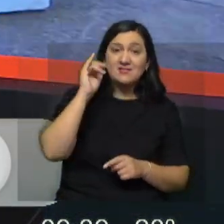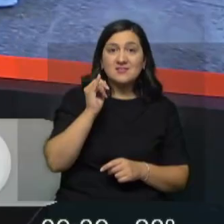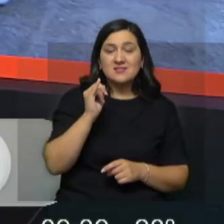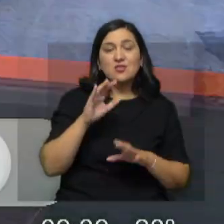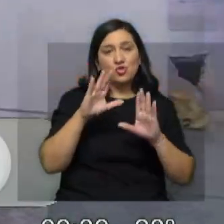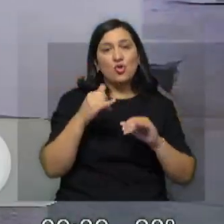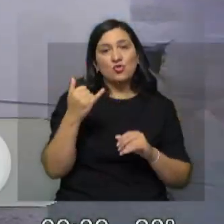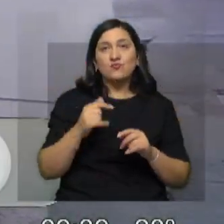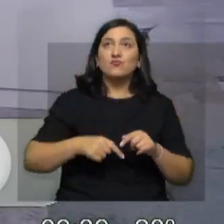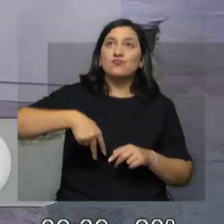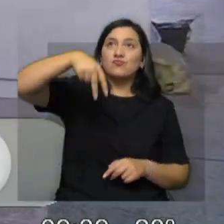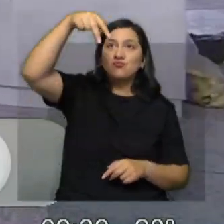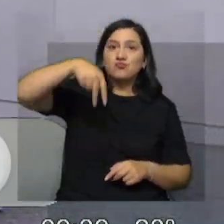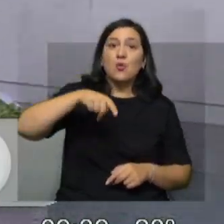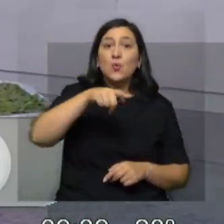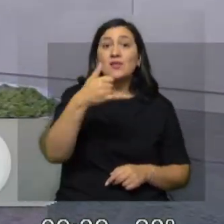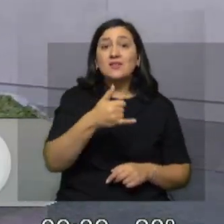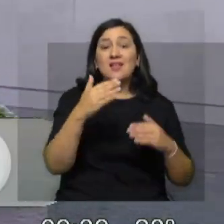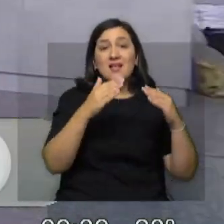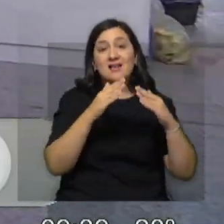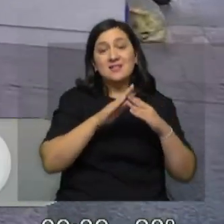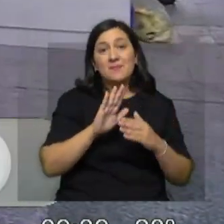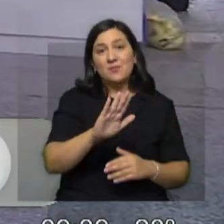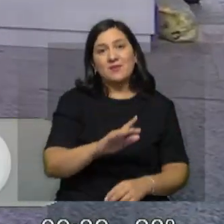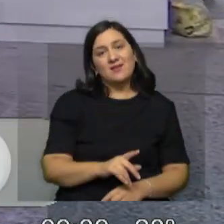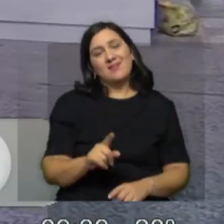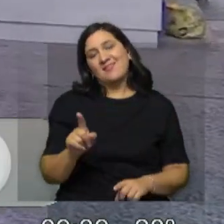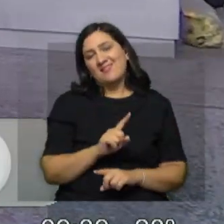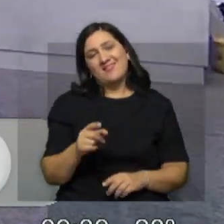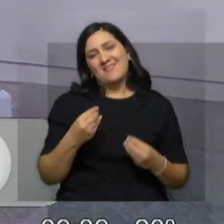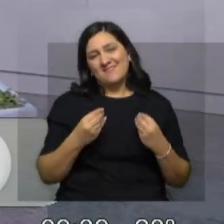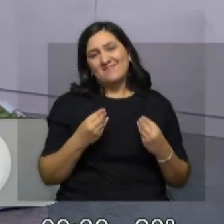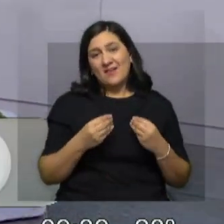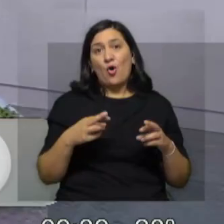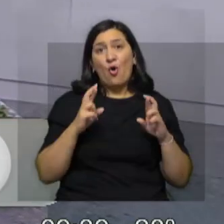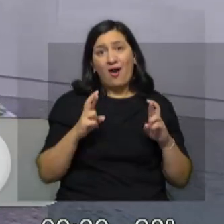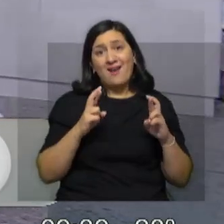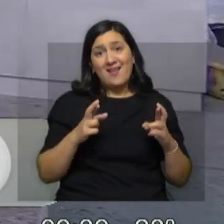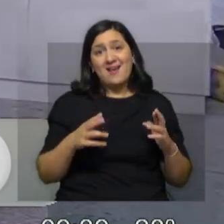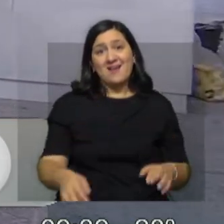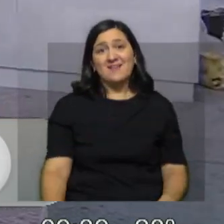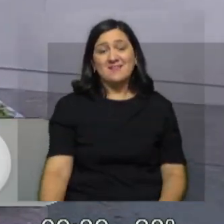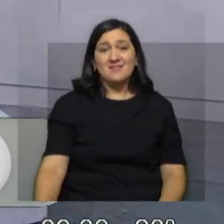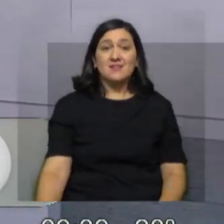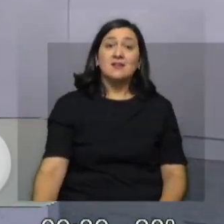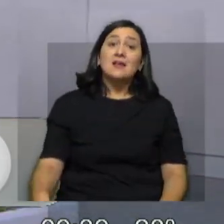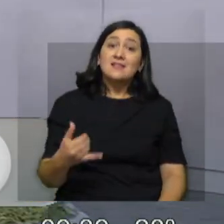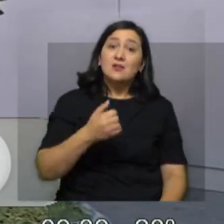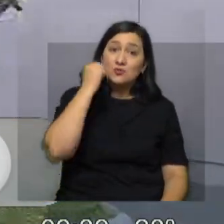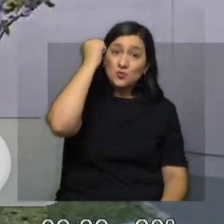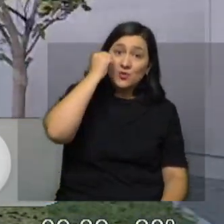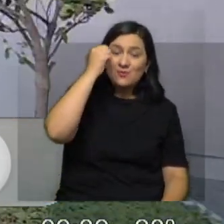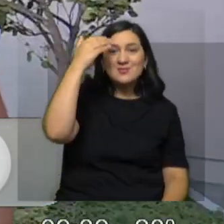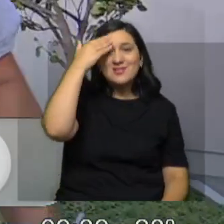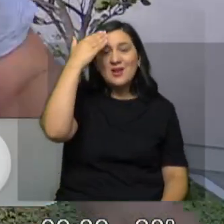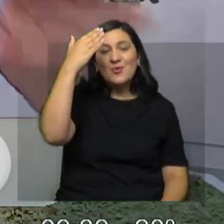tenemos nosotros. Mire usted, ¿usted tiene casa propia, caballero? No, esperándolo acá. Ojalá tener casa propia. Ojalá tuviera casa propia. ¿Es su sueño la casa propia? Para